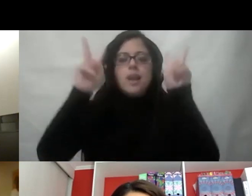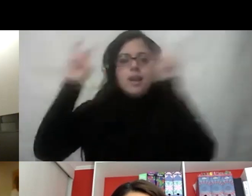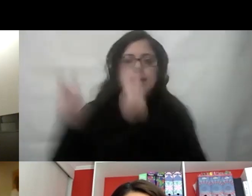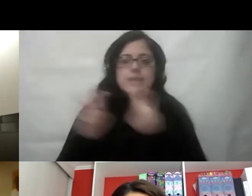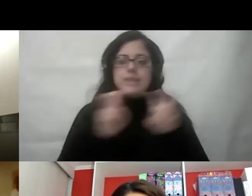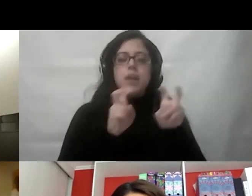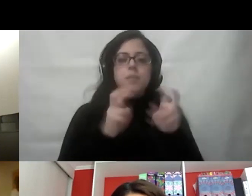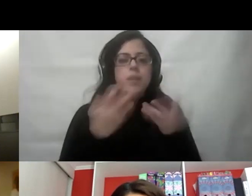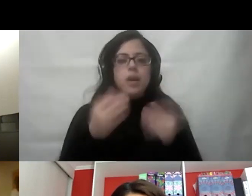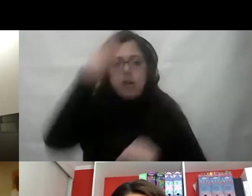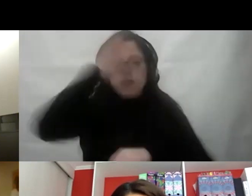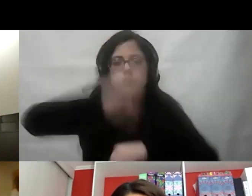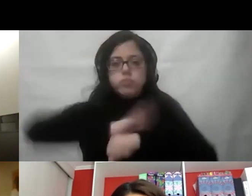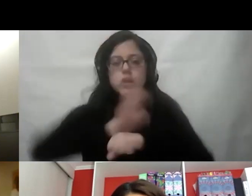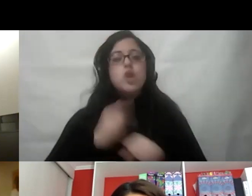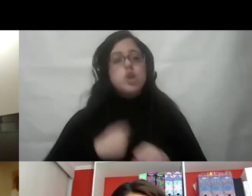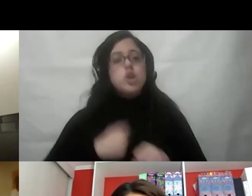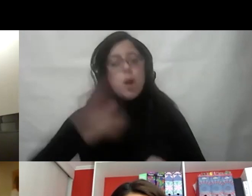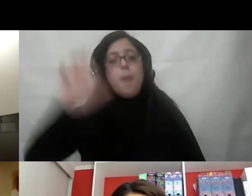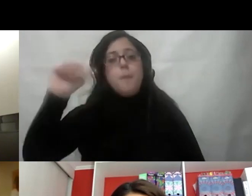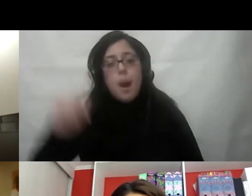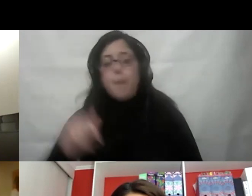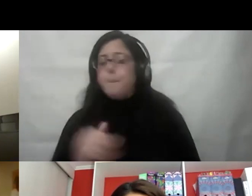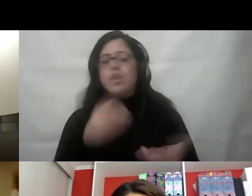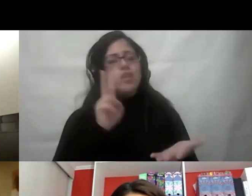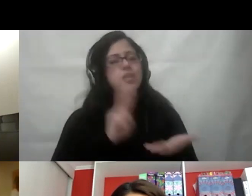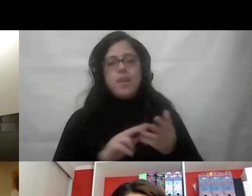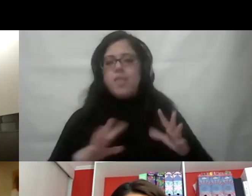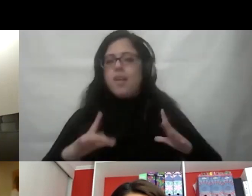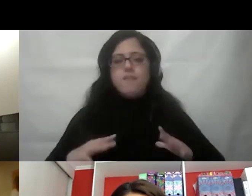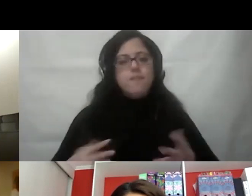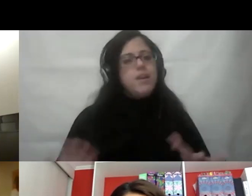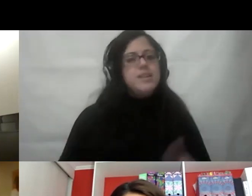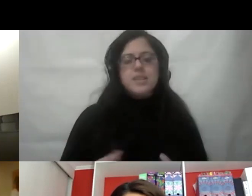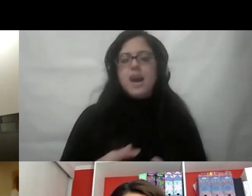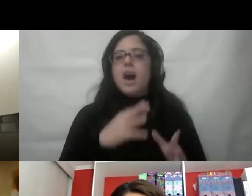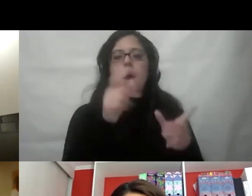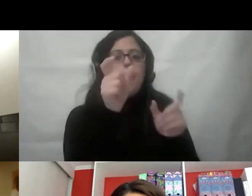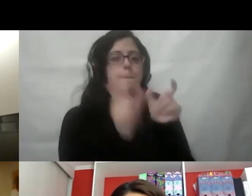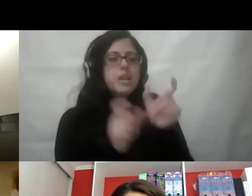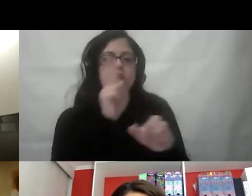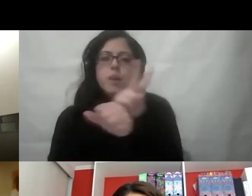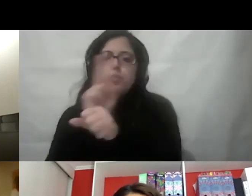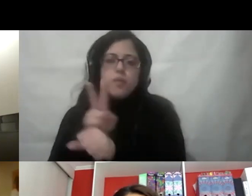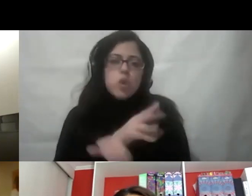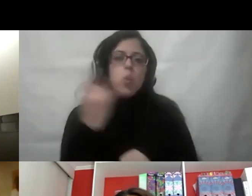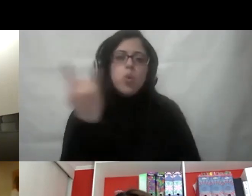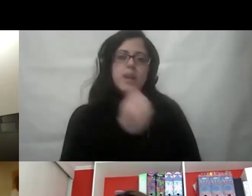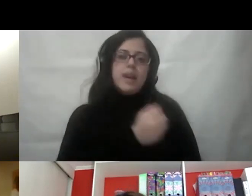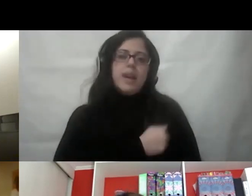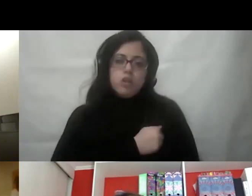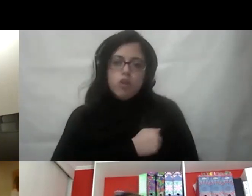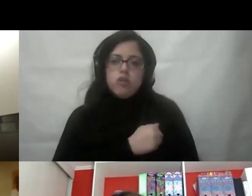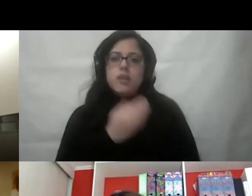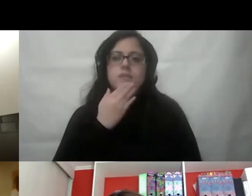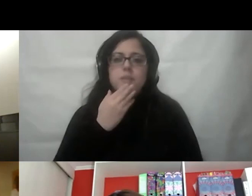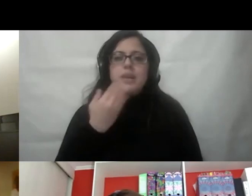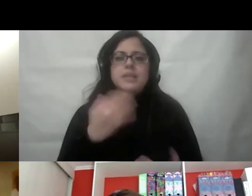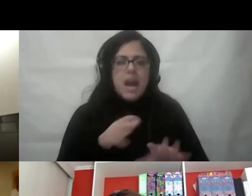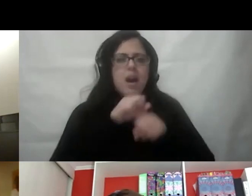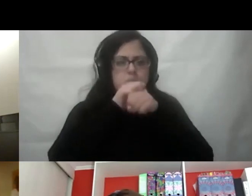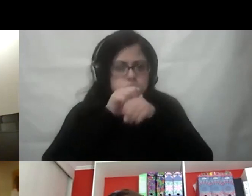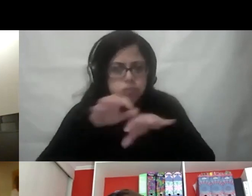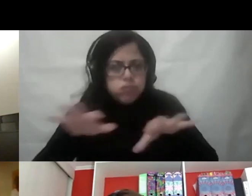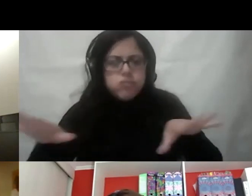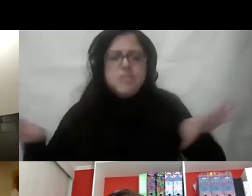despido feliz de este ciclo, agradeciéndole al increíble staff de docentes de la Católica que se sumó a la iniciativa, y a la increíble receptividad que tuvimos